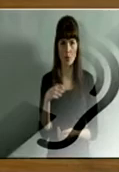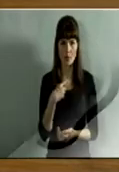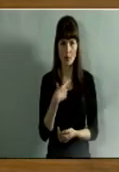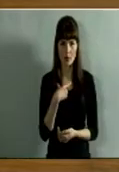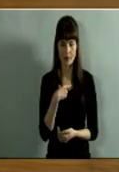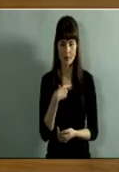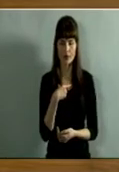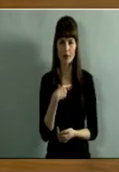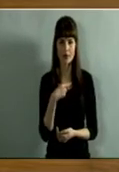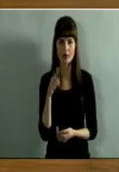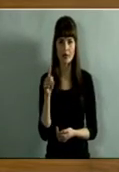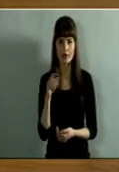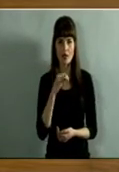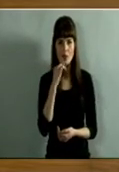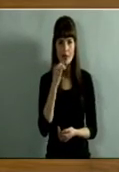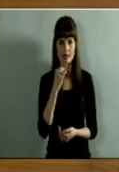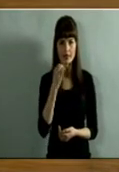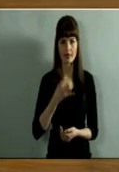yo de